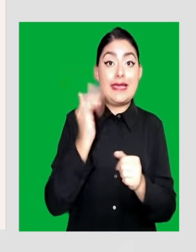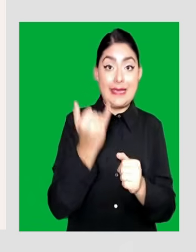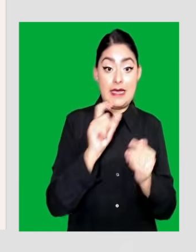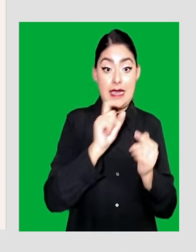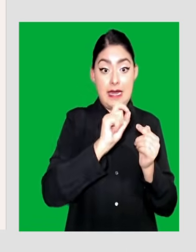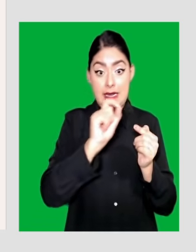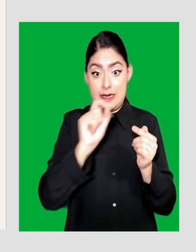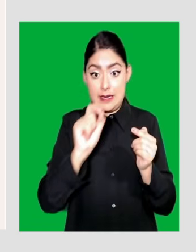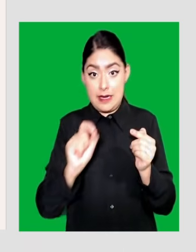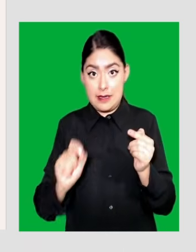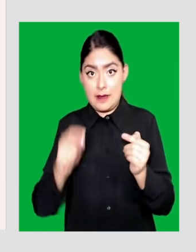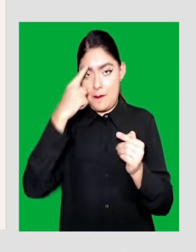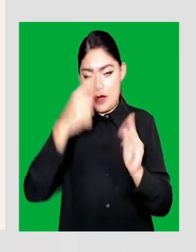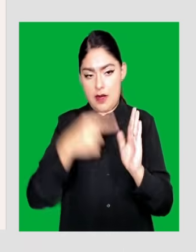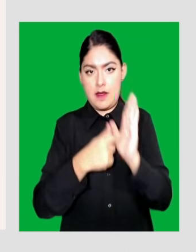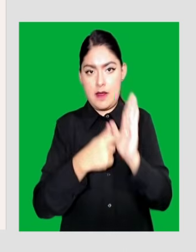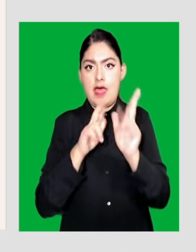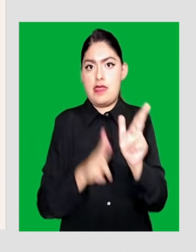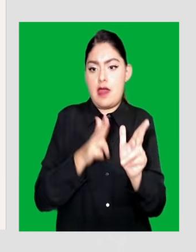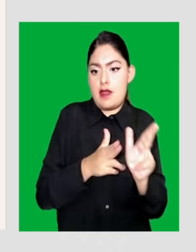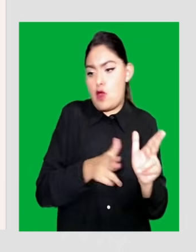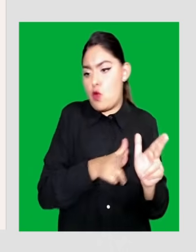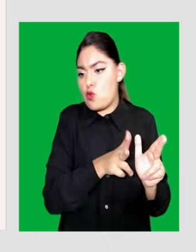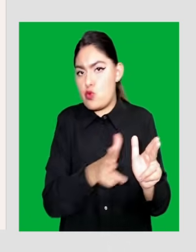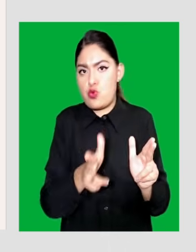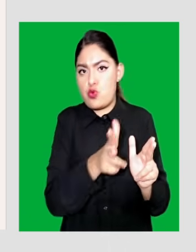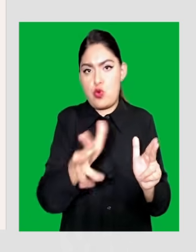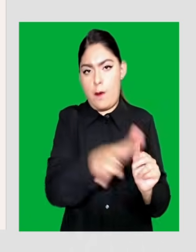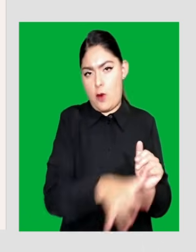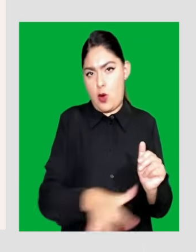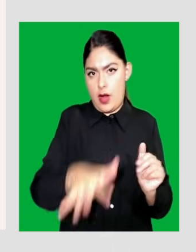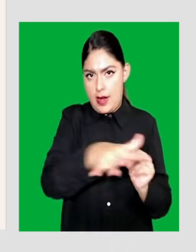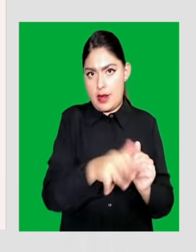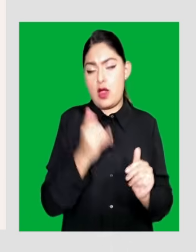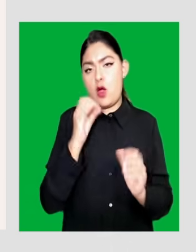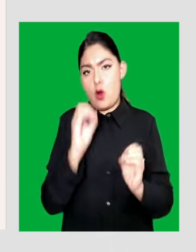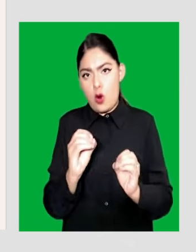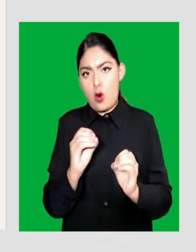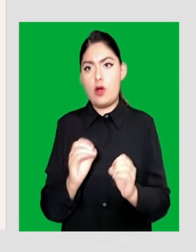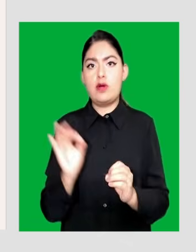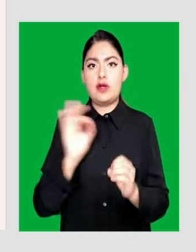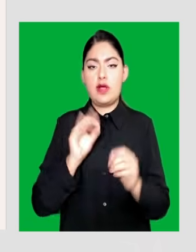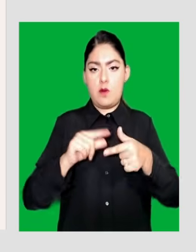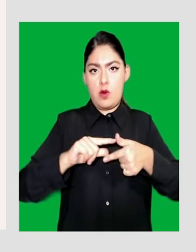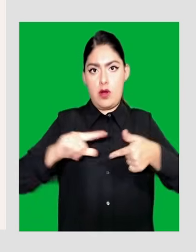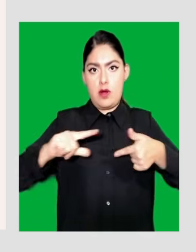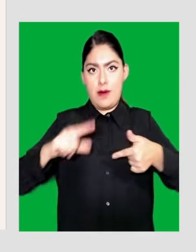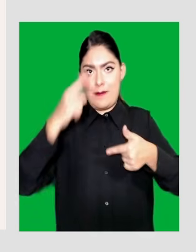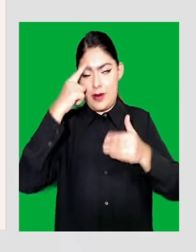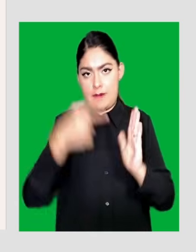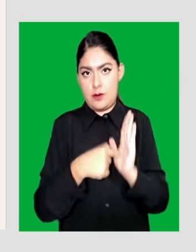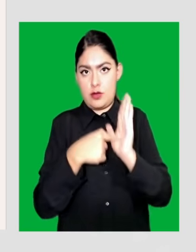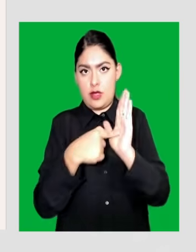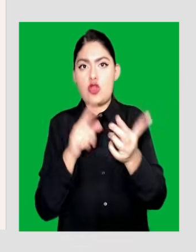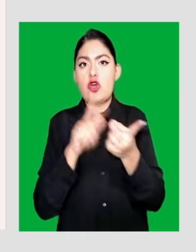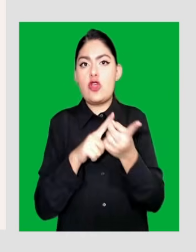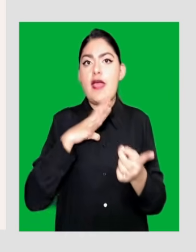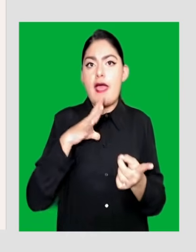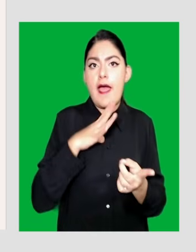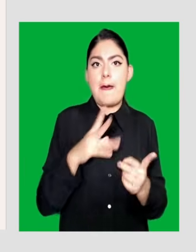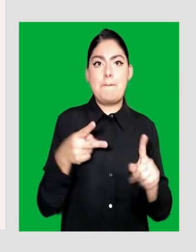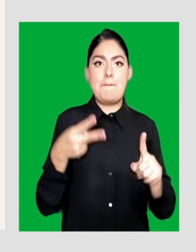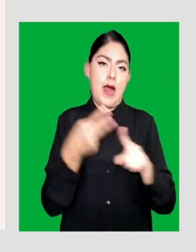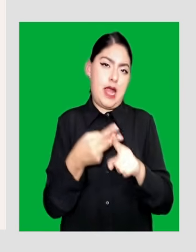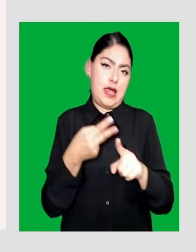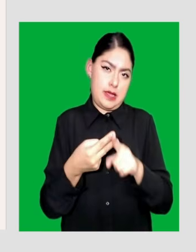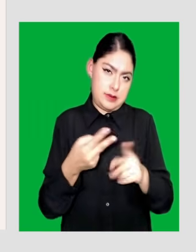de representar cosas en el mapa mediante puntos, líneas y polígonos. Por ejemplo, podemos usar puntos para mostrar la